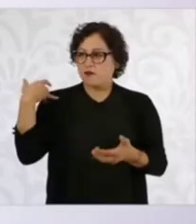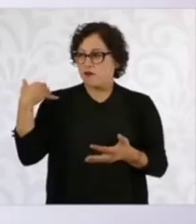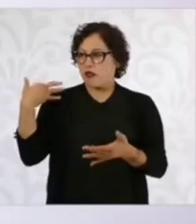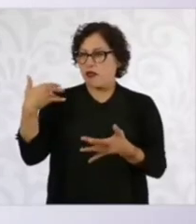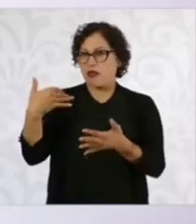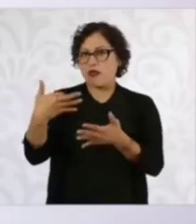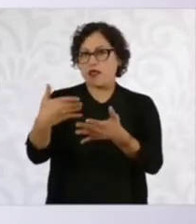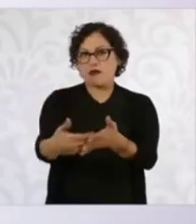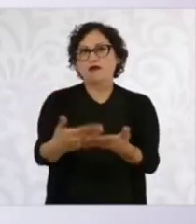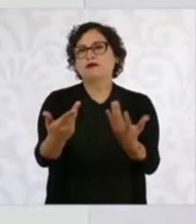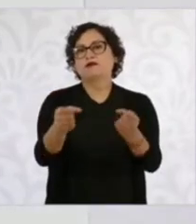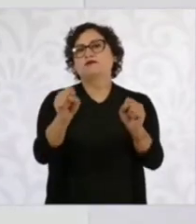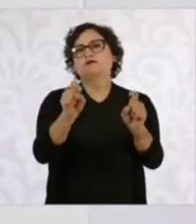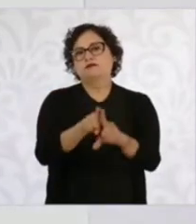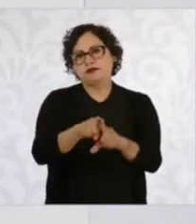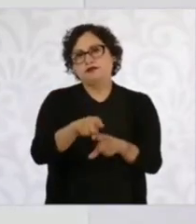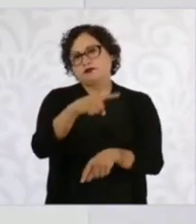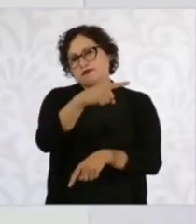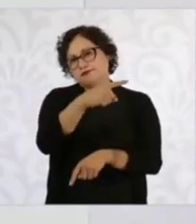PAN.